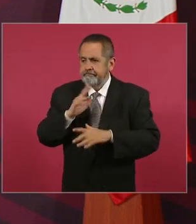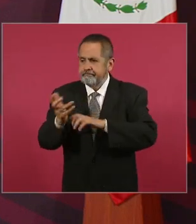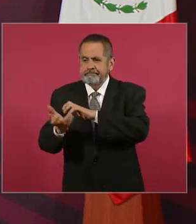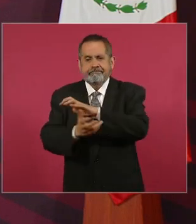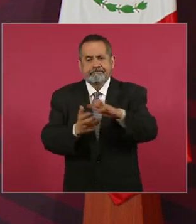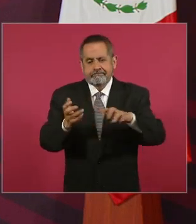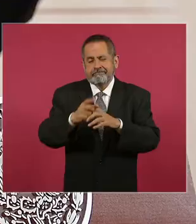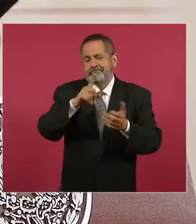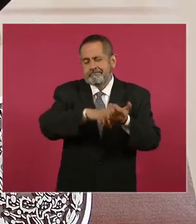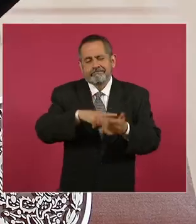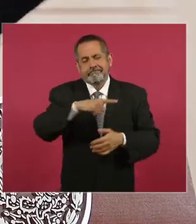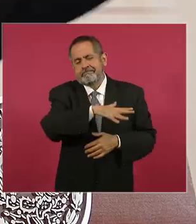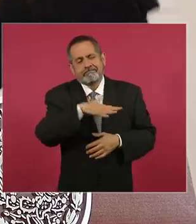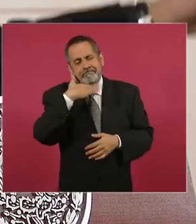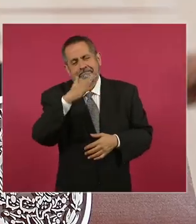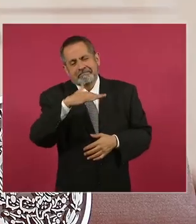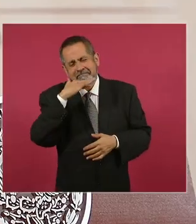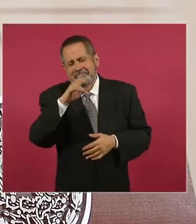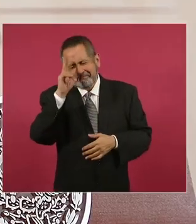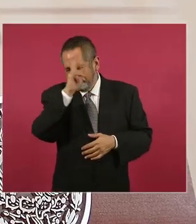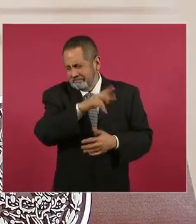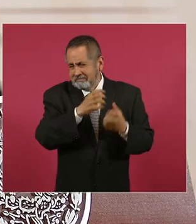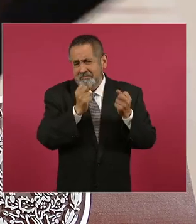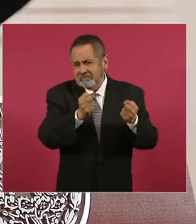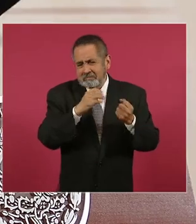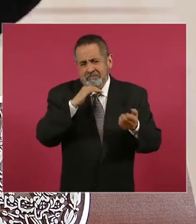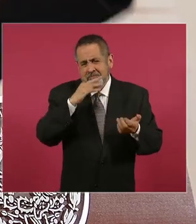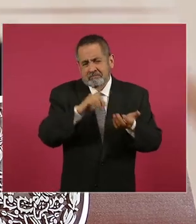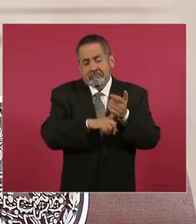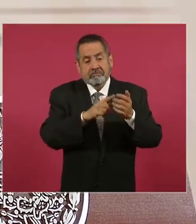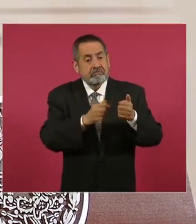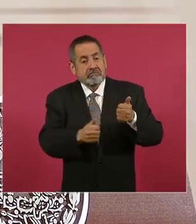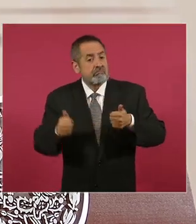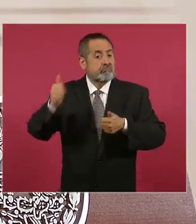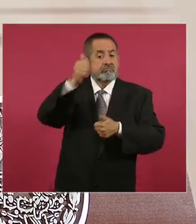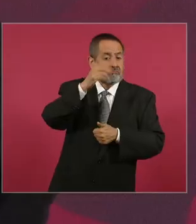esta corrupción que imperaba desde arriba,